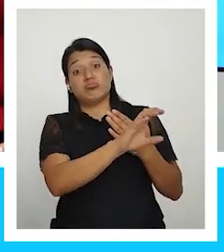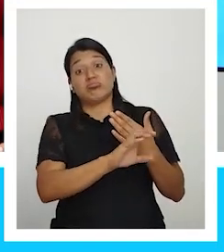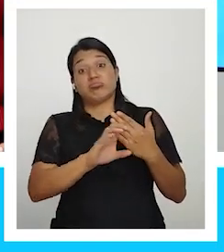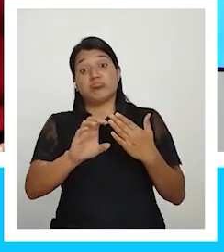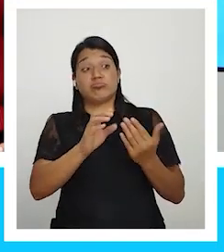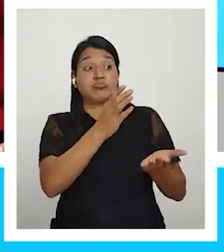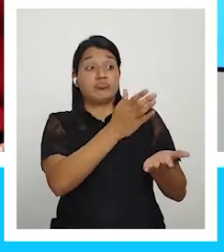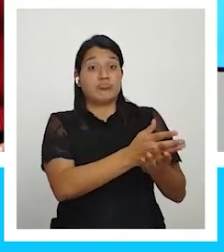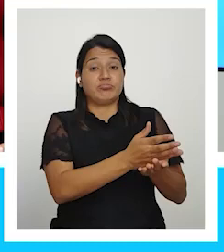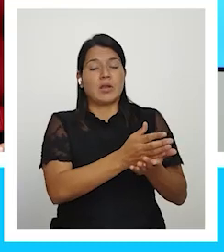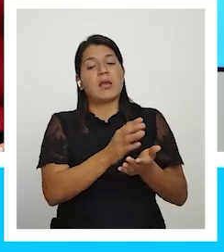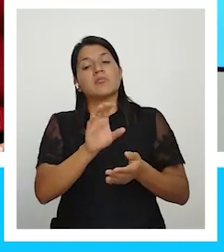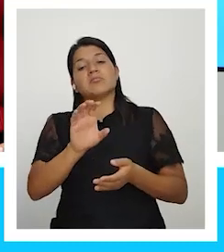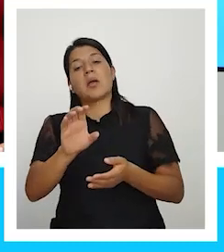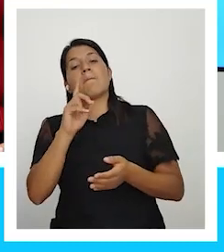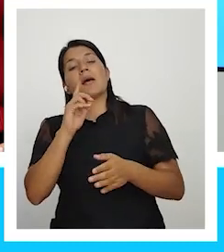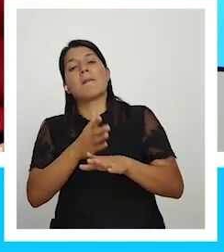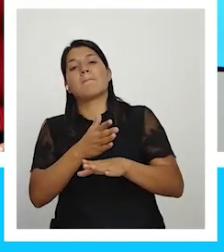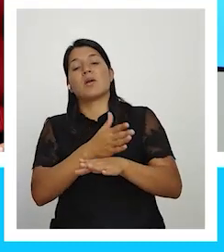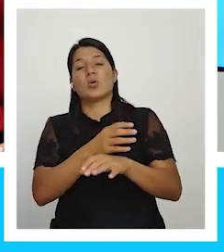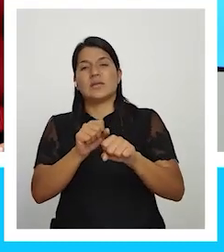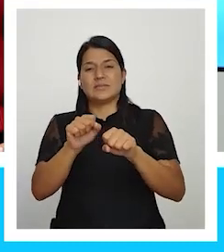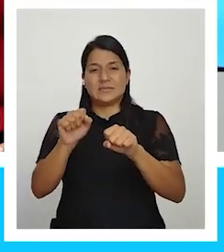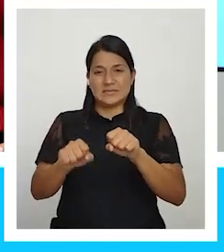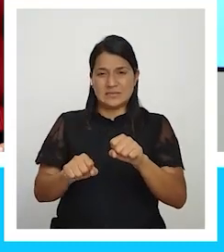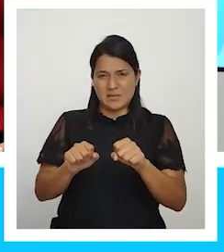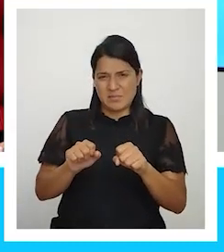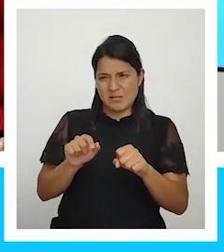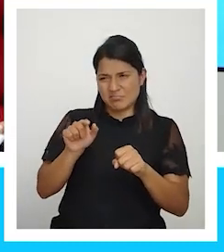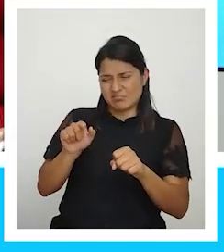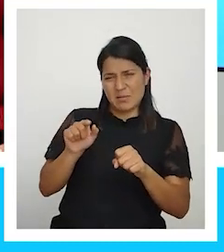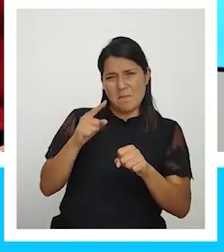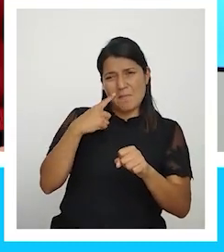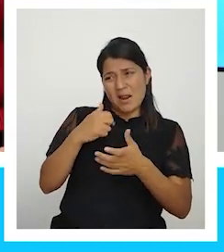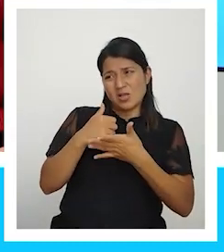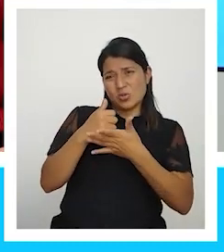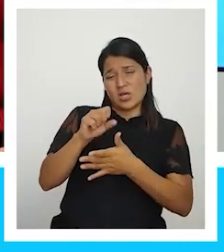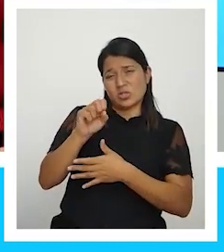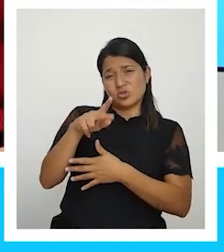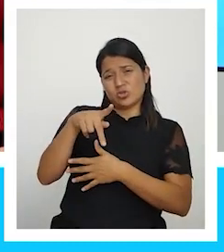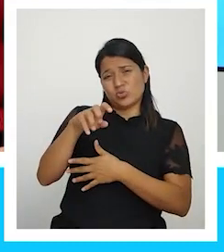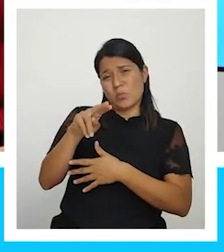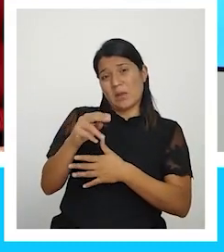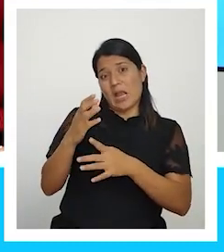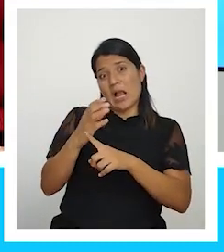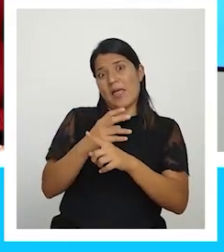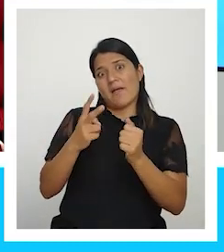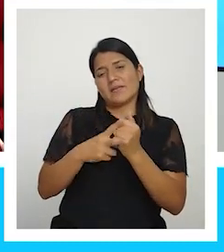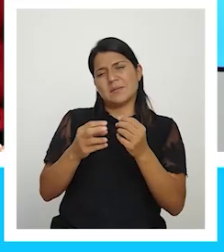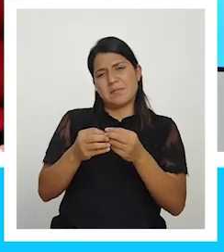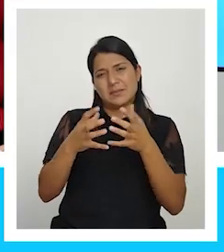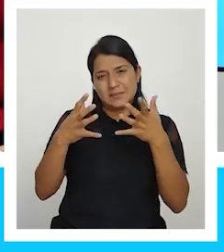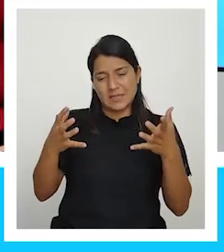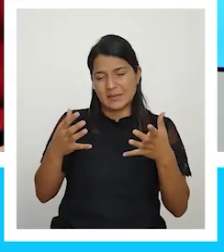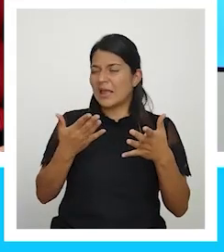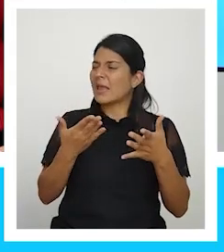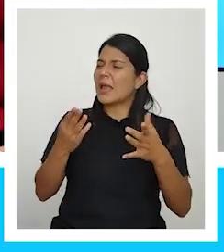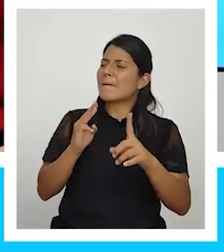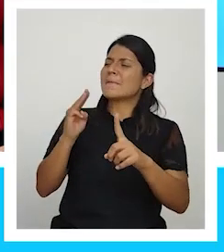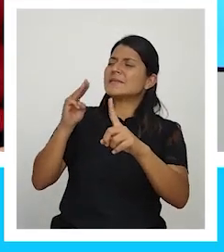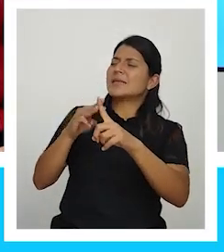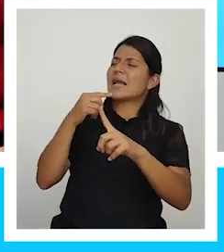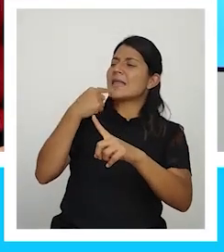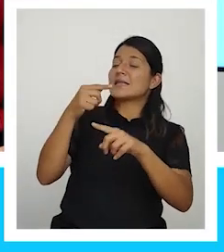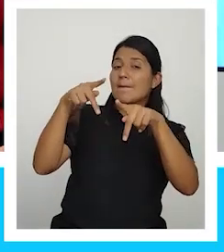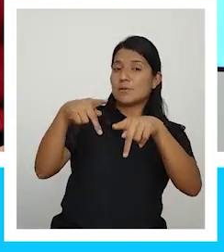y para fortalecer un régimen que cada vez se hace más grande. ¿Y qué mensaje le podemos decir a los miembros de Jupema para que los que